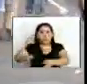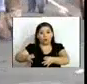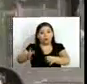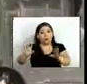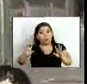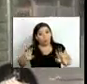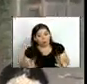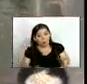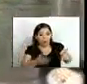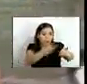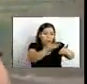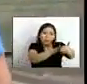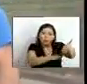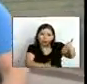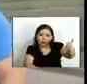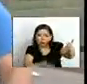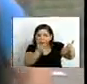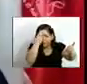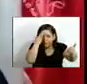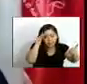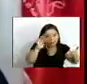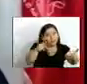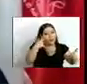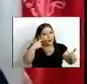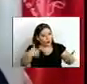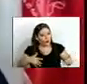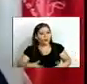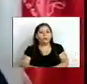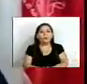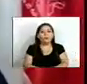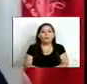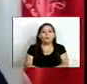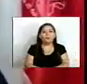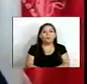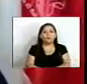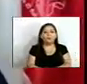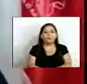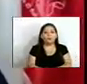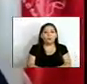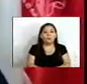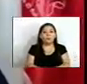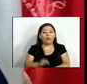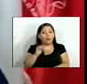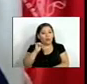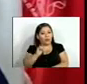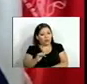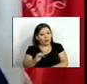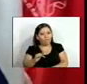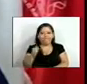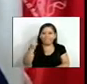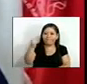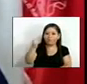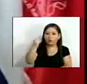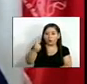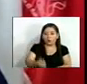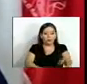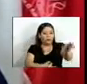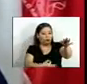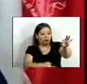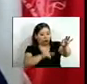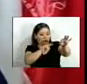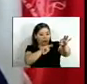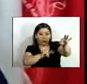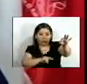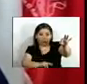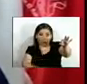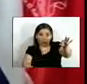si hay registros débiles, hay más riesgos. Tiene un significado muy grande en la observancia, estudio